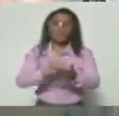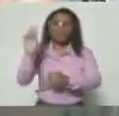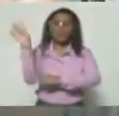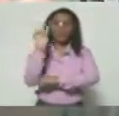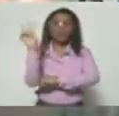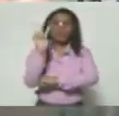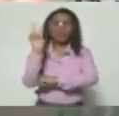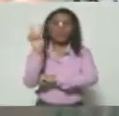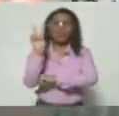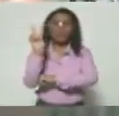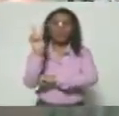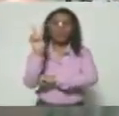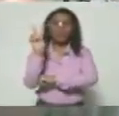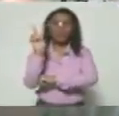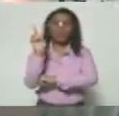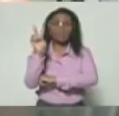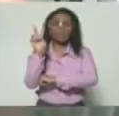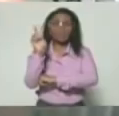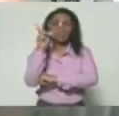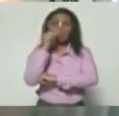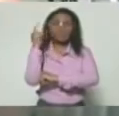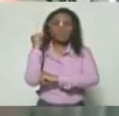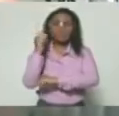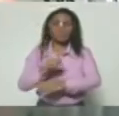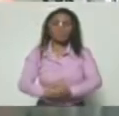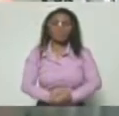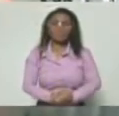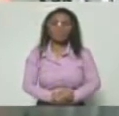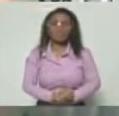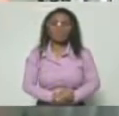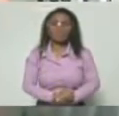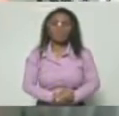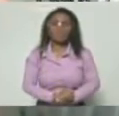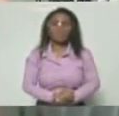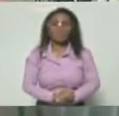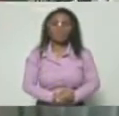venezolanos, las venezolanas,